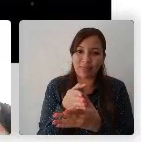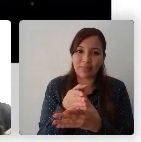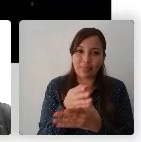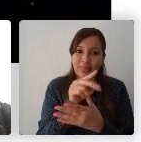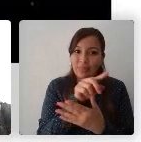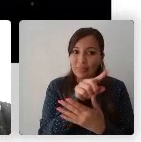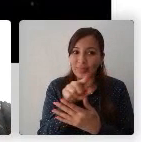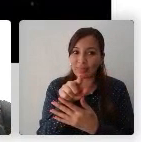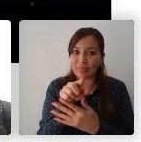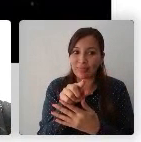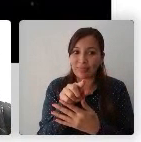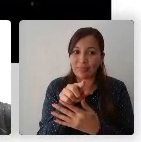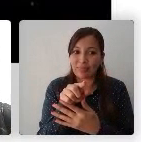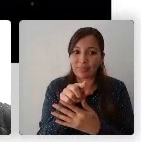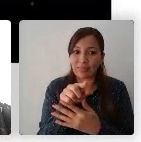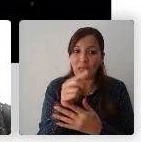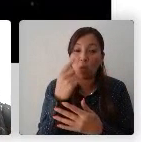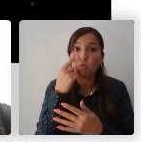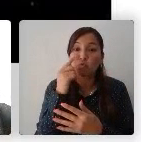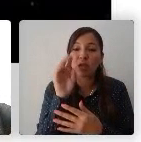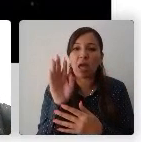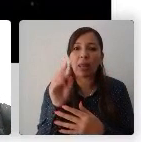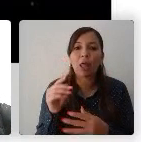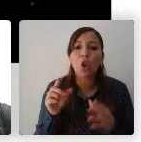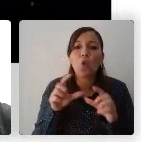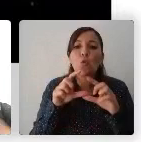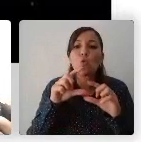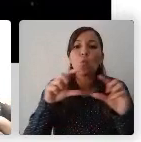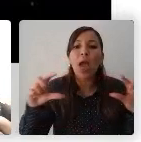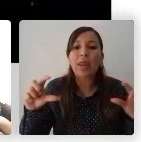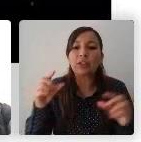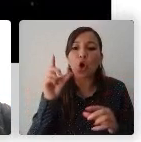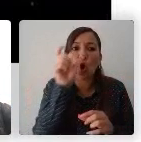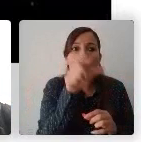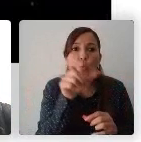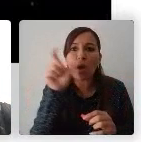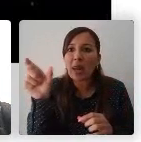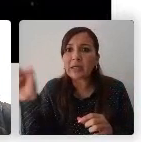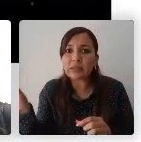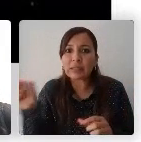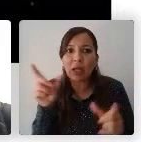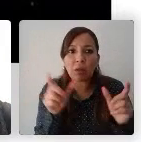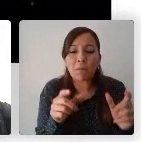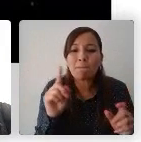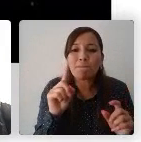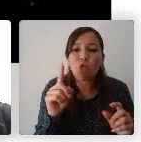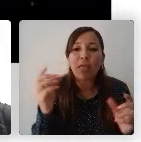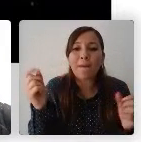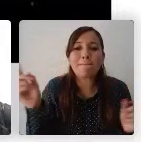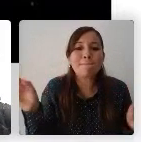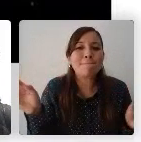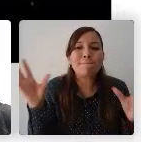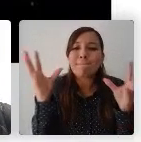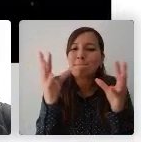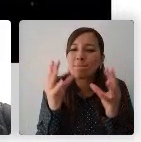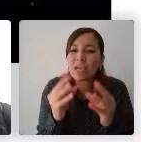destinos que sean de cercanía, ¿no? Actualmente, menos menos tránsito, hay menos posibilidades de